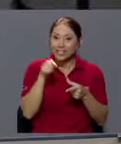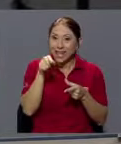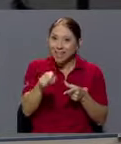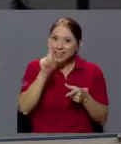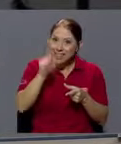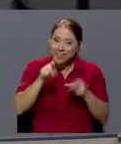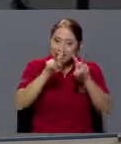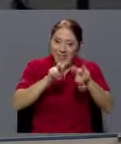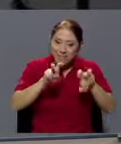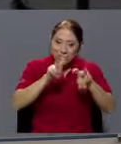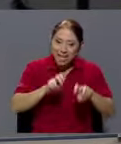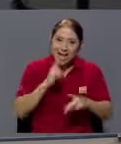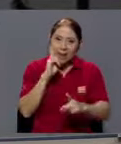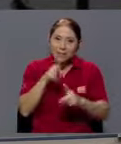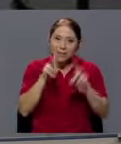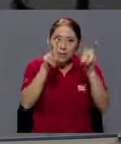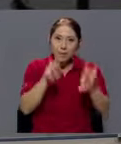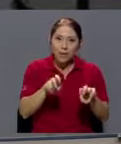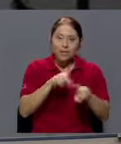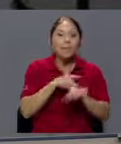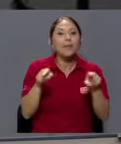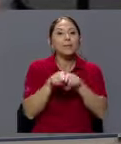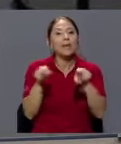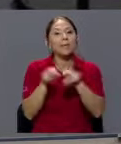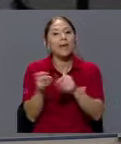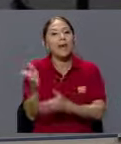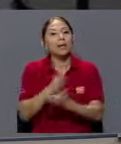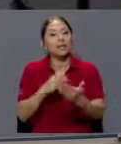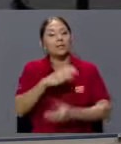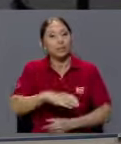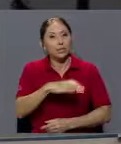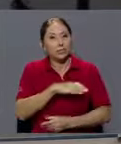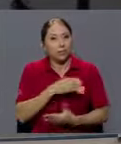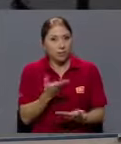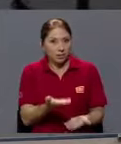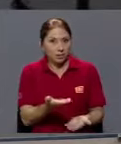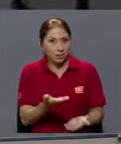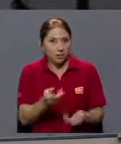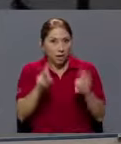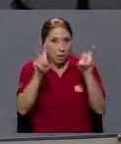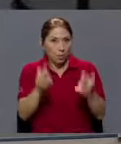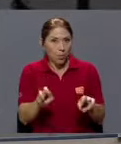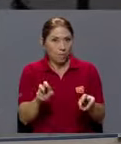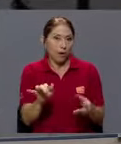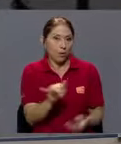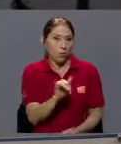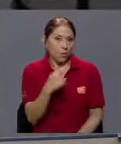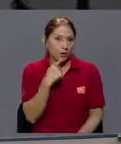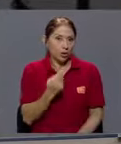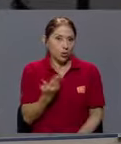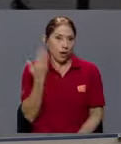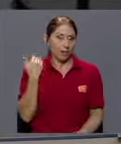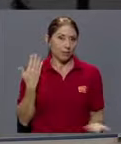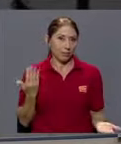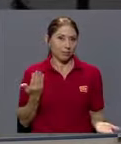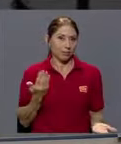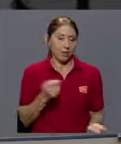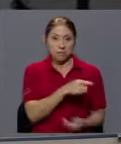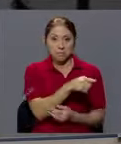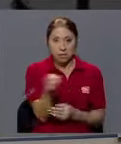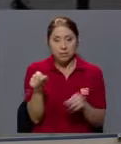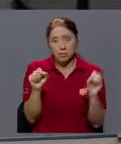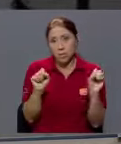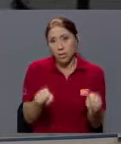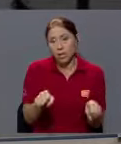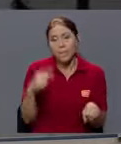la revisión empieza por ahí, por la misma prueba, pero también por algunas condiciones de la prueba, como bien lo hemos mencionado, de